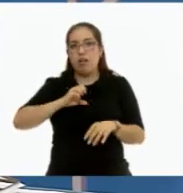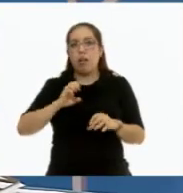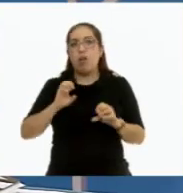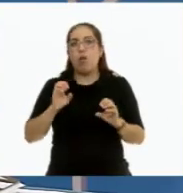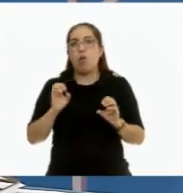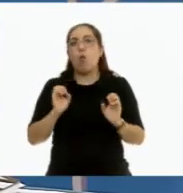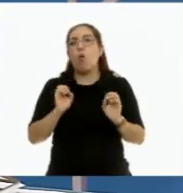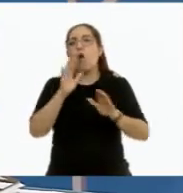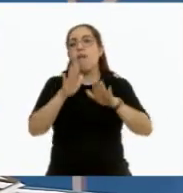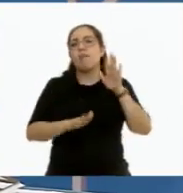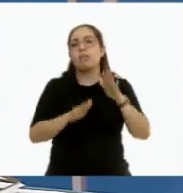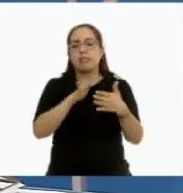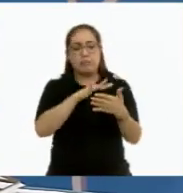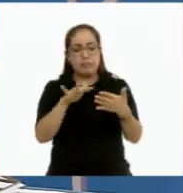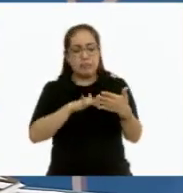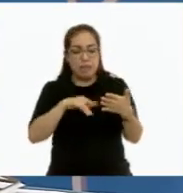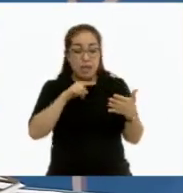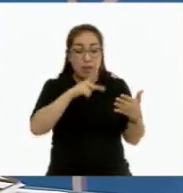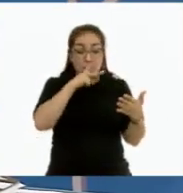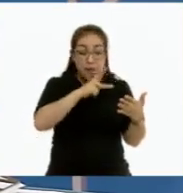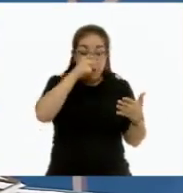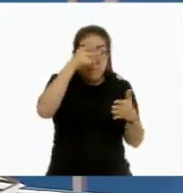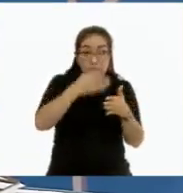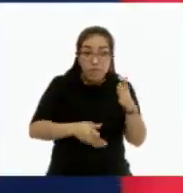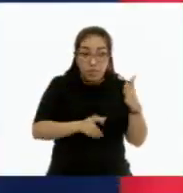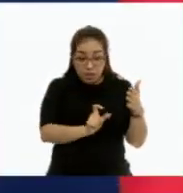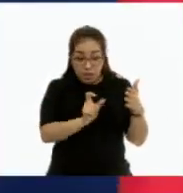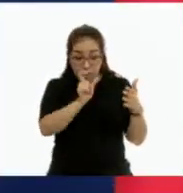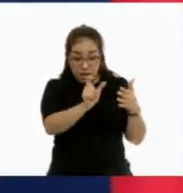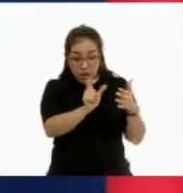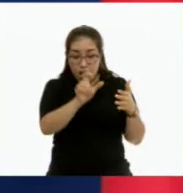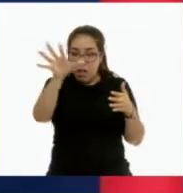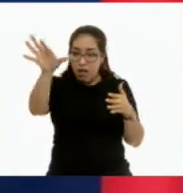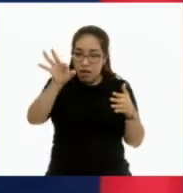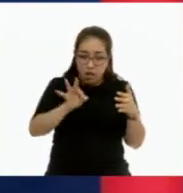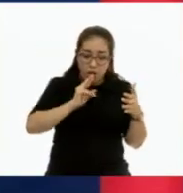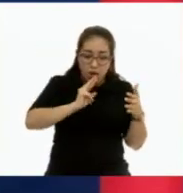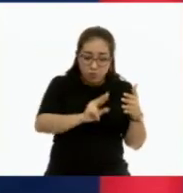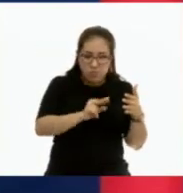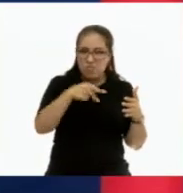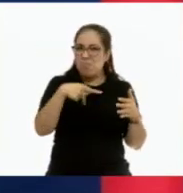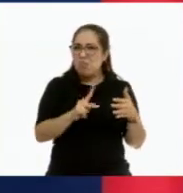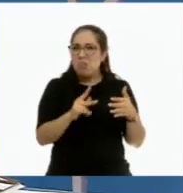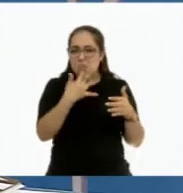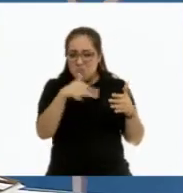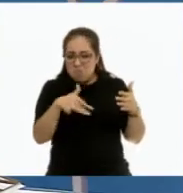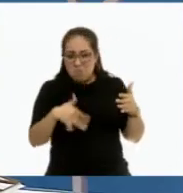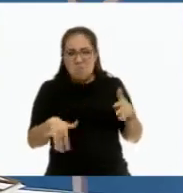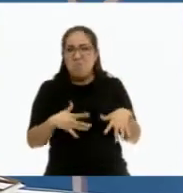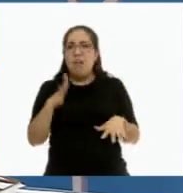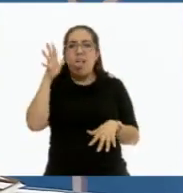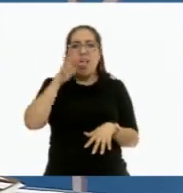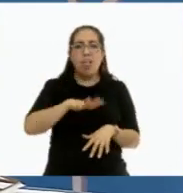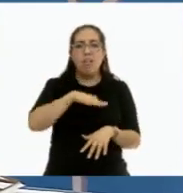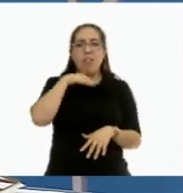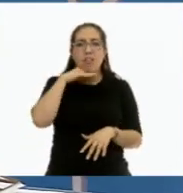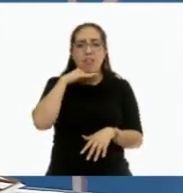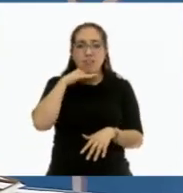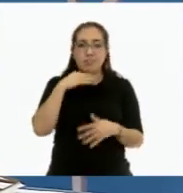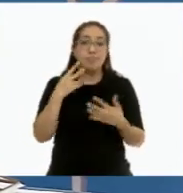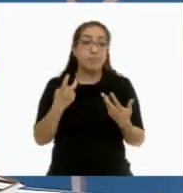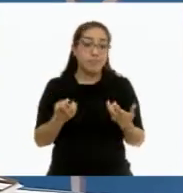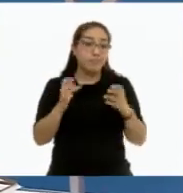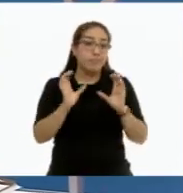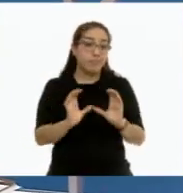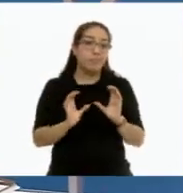palabra completa la oración. Exacto. Y nada más seleccionamos la respuesta, pero no estamos siguiendo la instrucción que viene en el examen. A